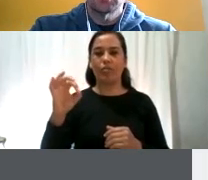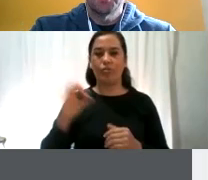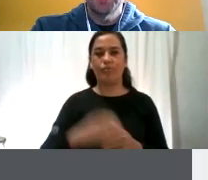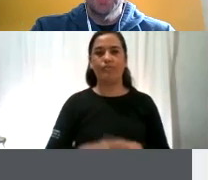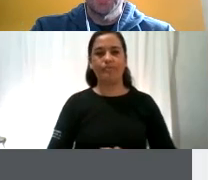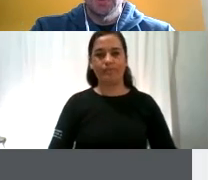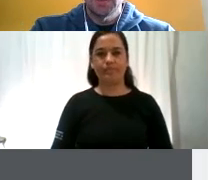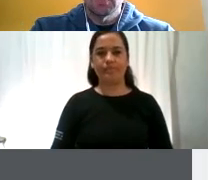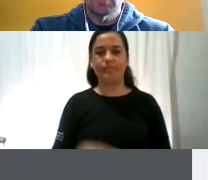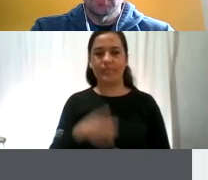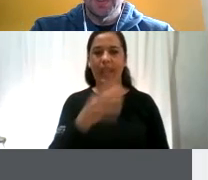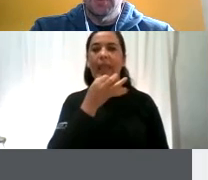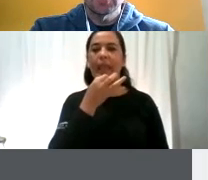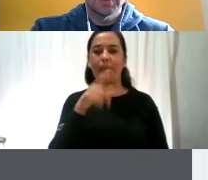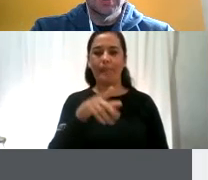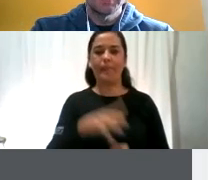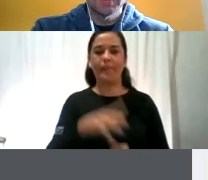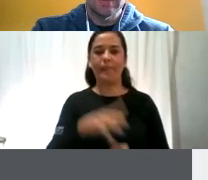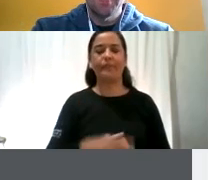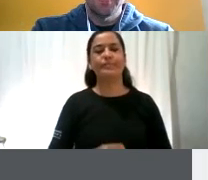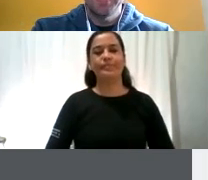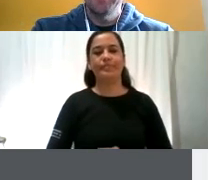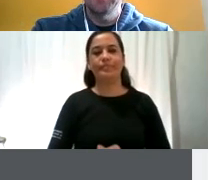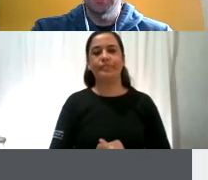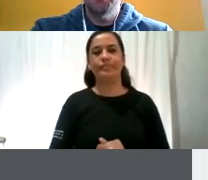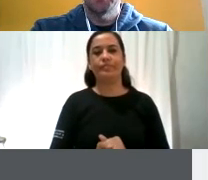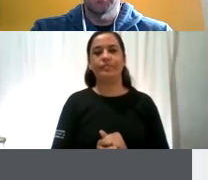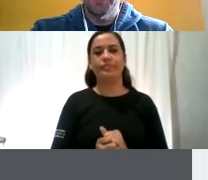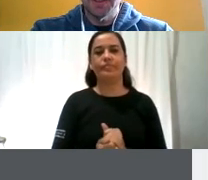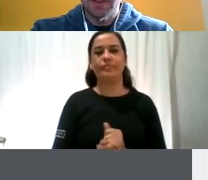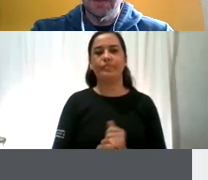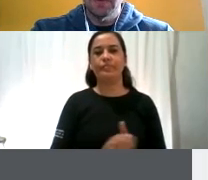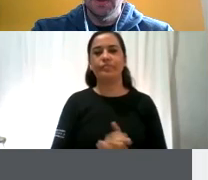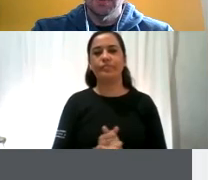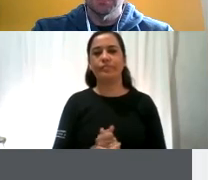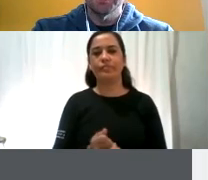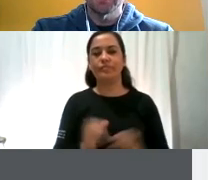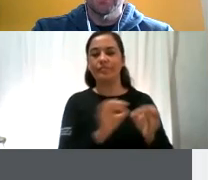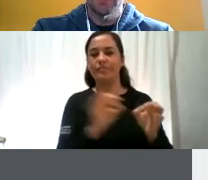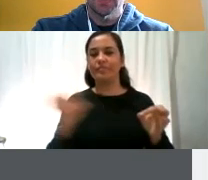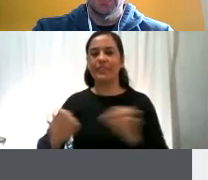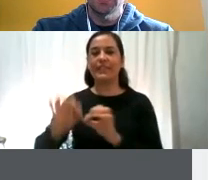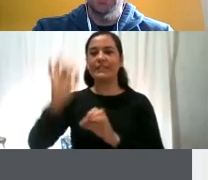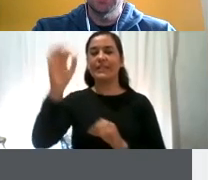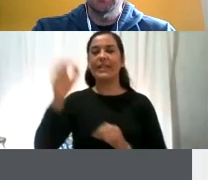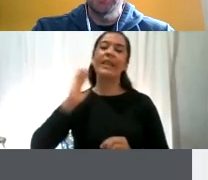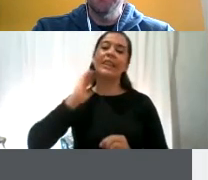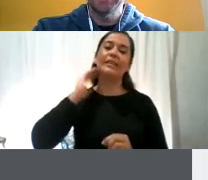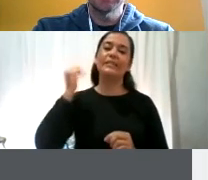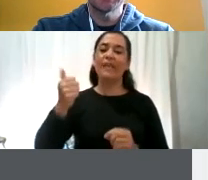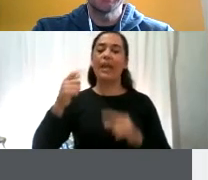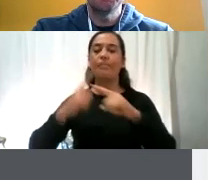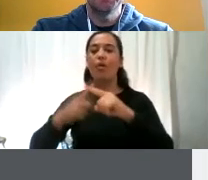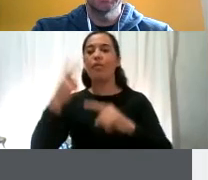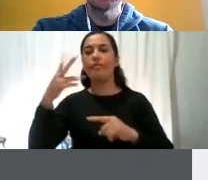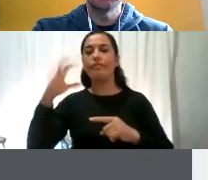Vamos a suponer que tenemos una losa que dice acá de 16 por 20, ¿sí? Y quieren una